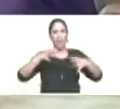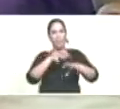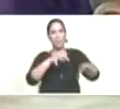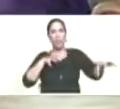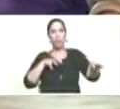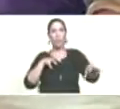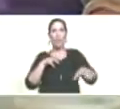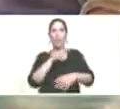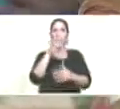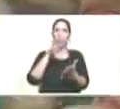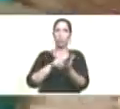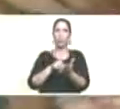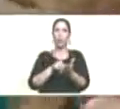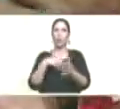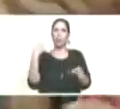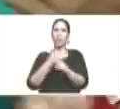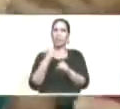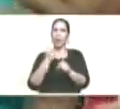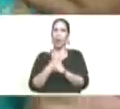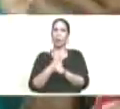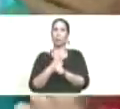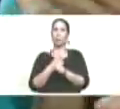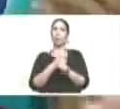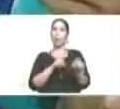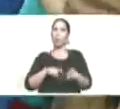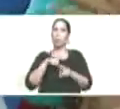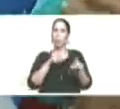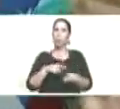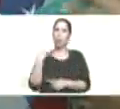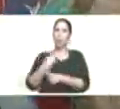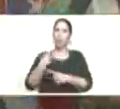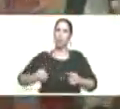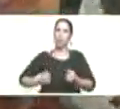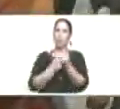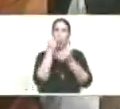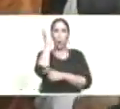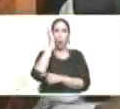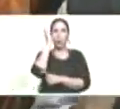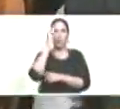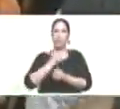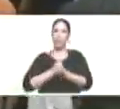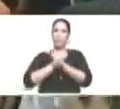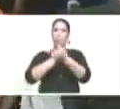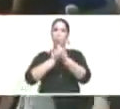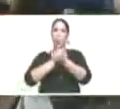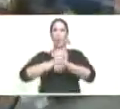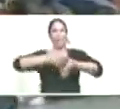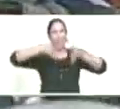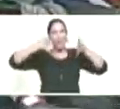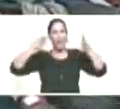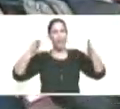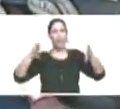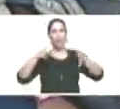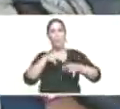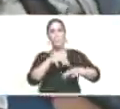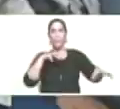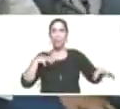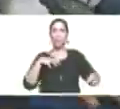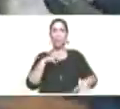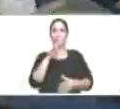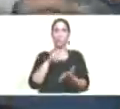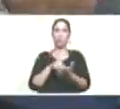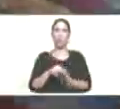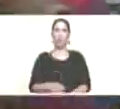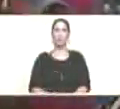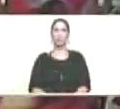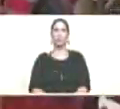La causa obrera tiene que ganarse el apoyo, la conciencia y el amor de las grandes mayorías nacionales. Es